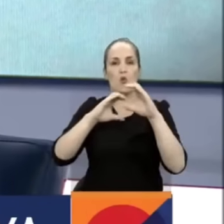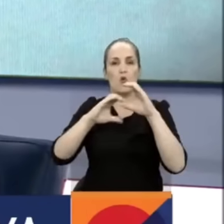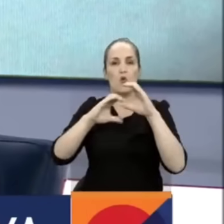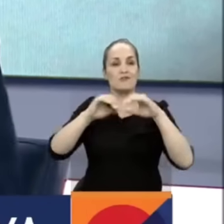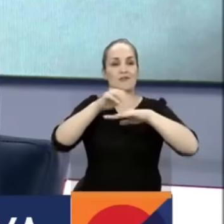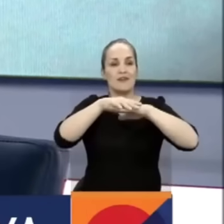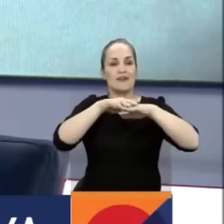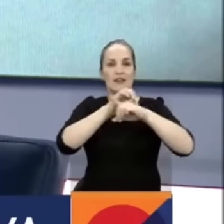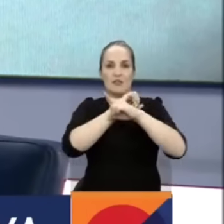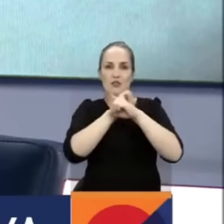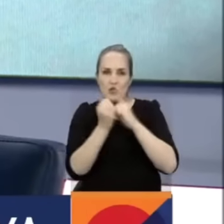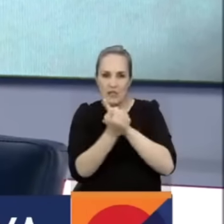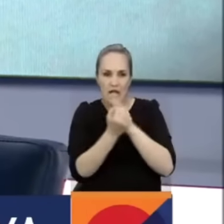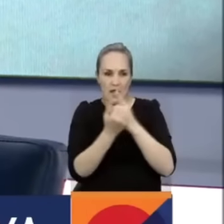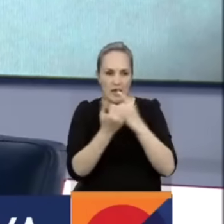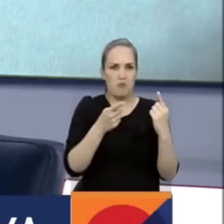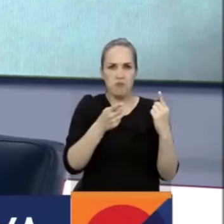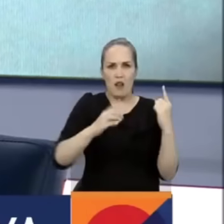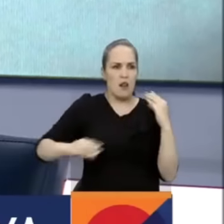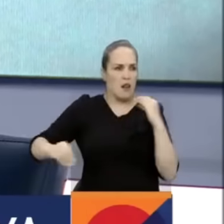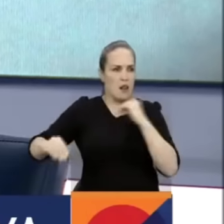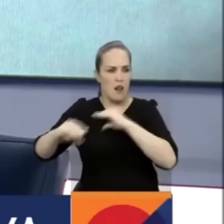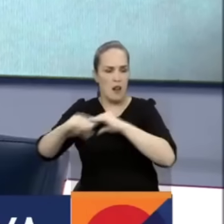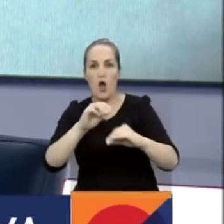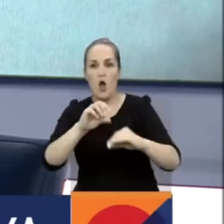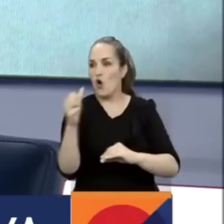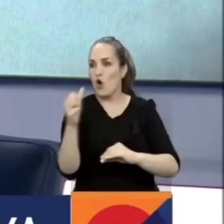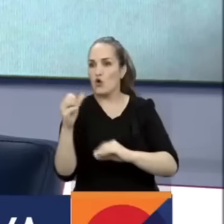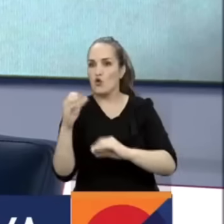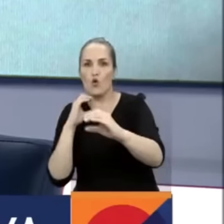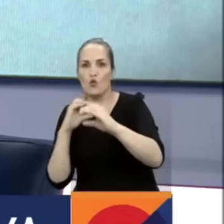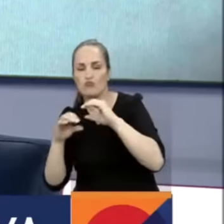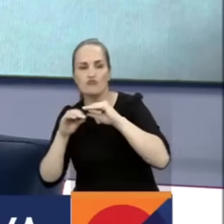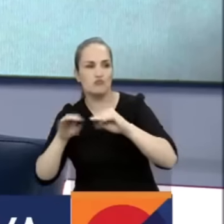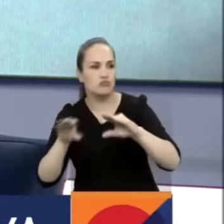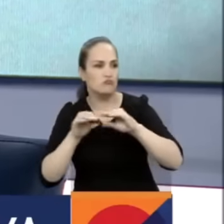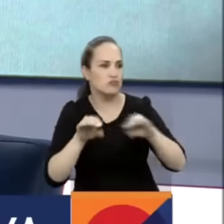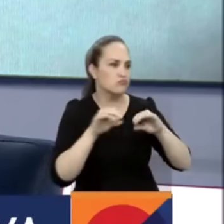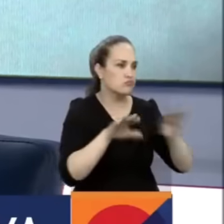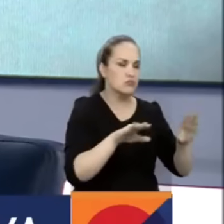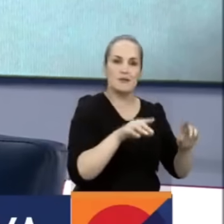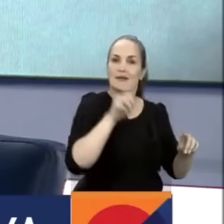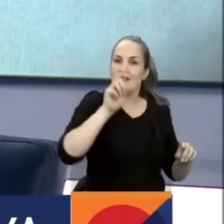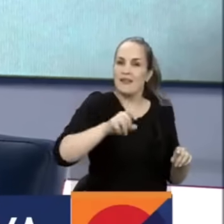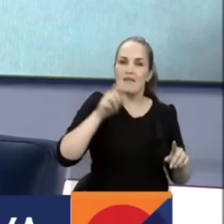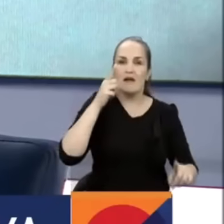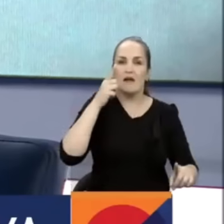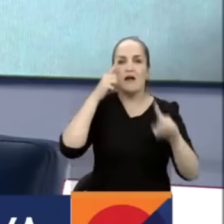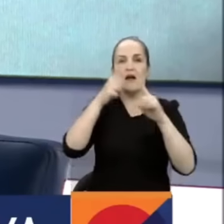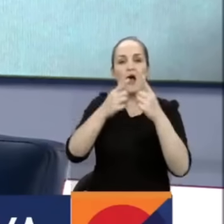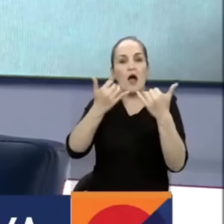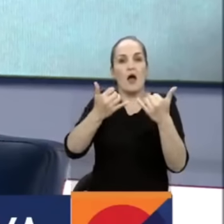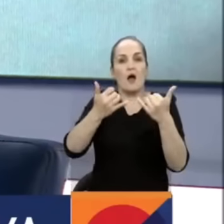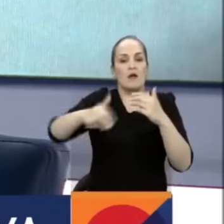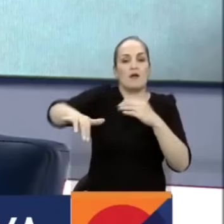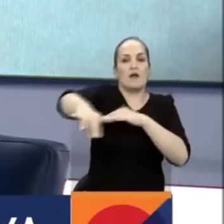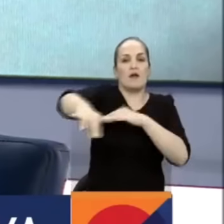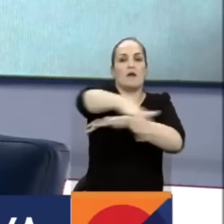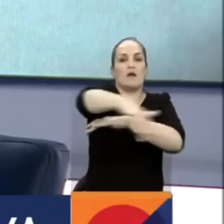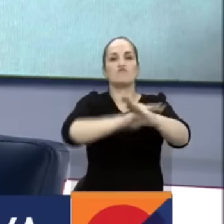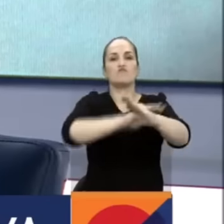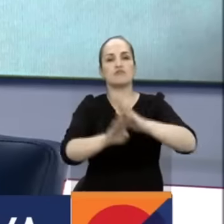redes sociales, estos mecanismos de comunicación alternativa que garanticen efectivamente en ese ámbito desarrollar